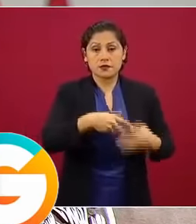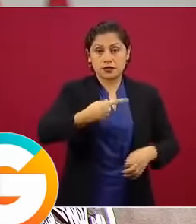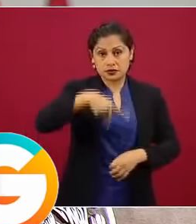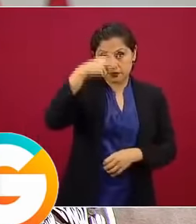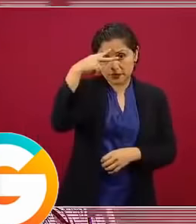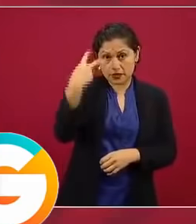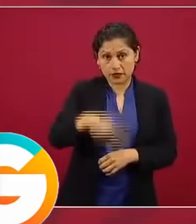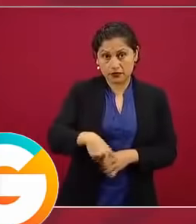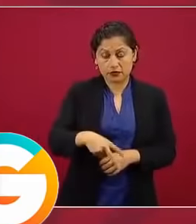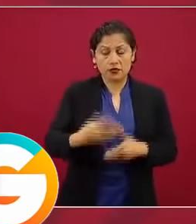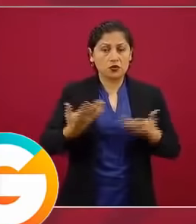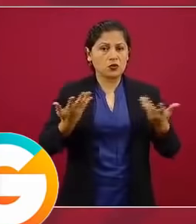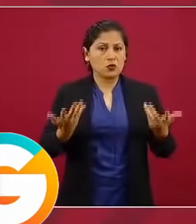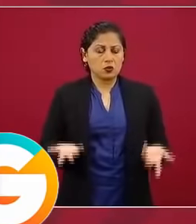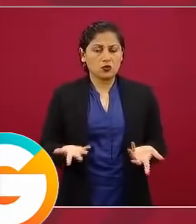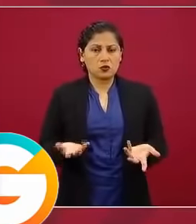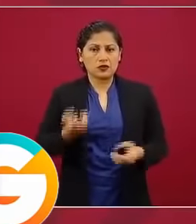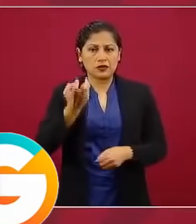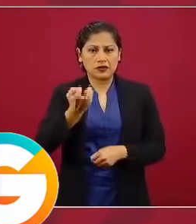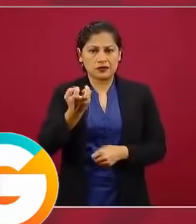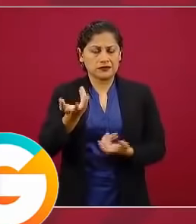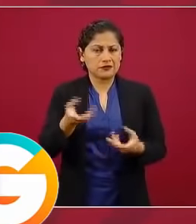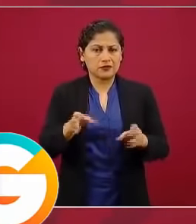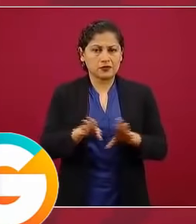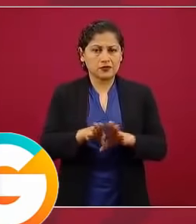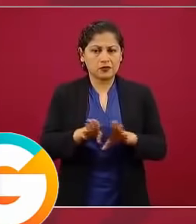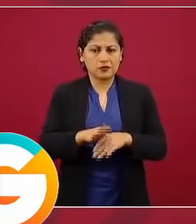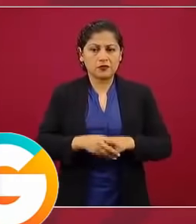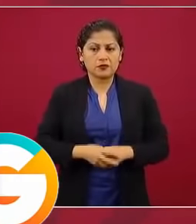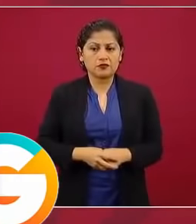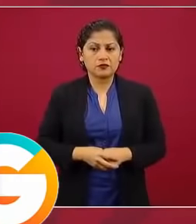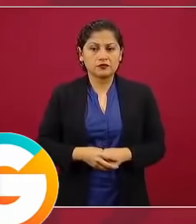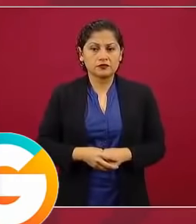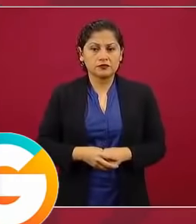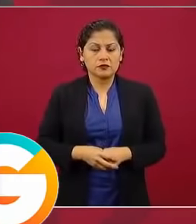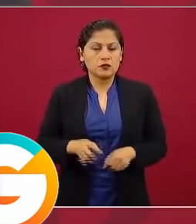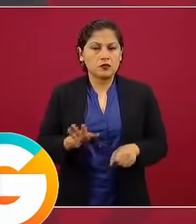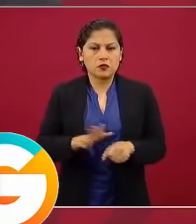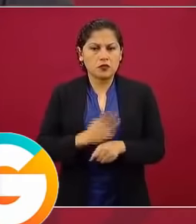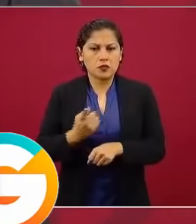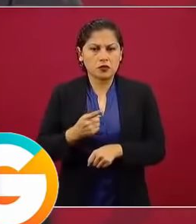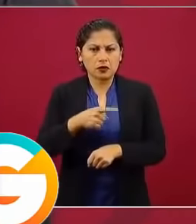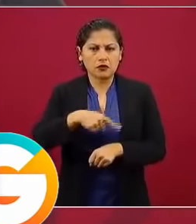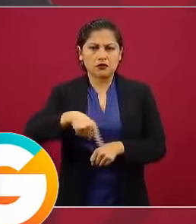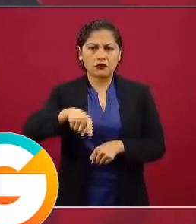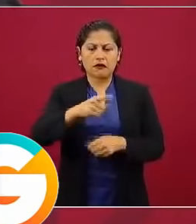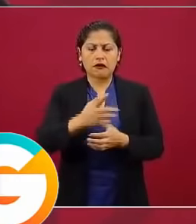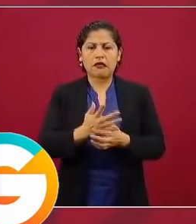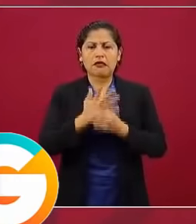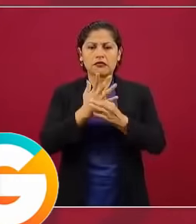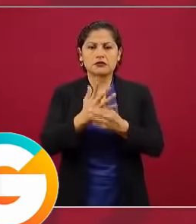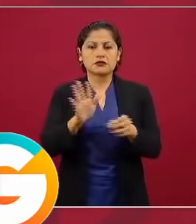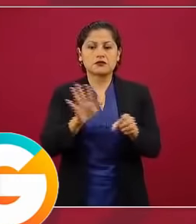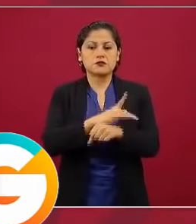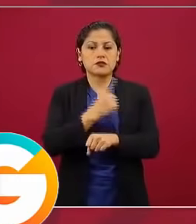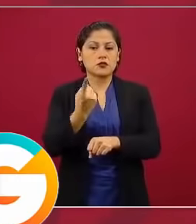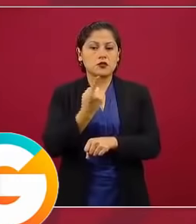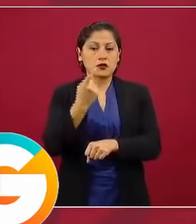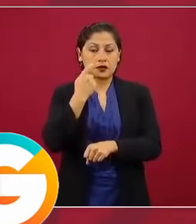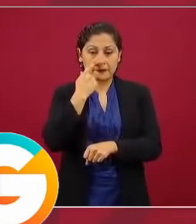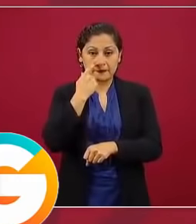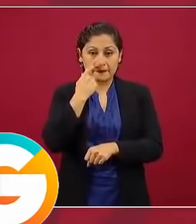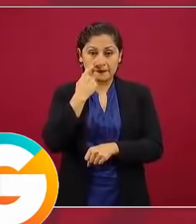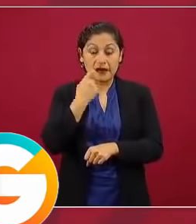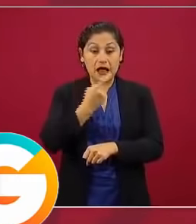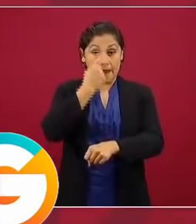Y si todo esto con el argumento de que primero van